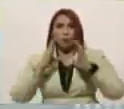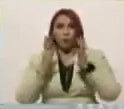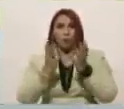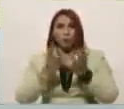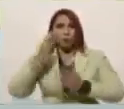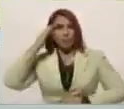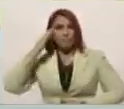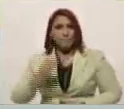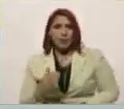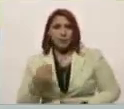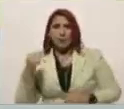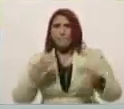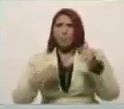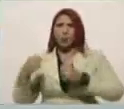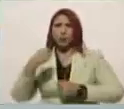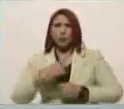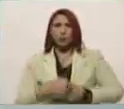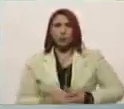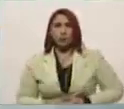Boxeo.